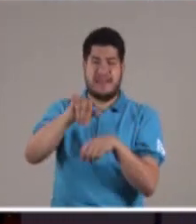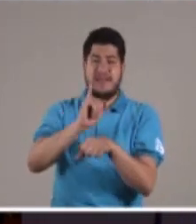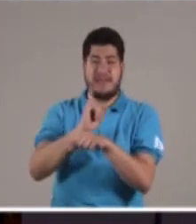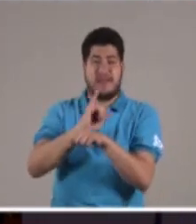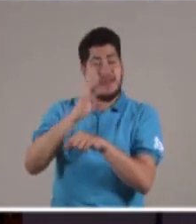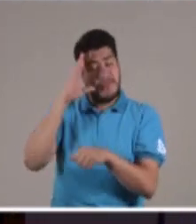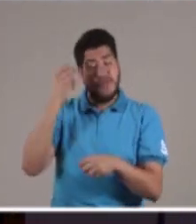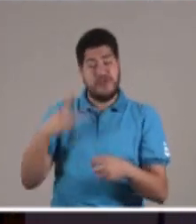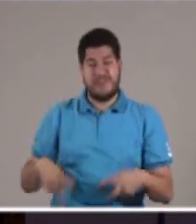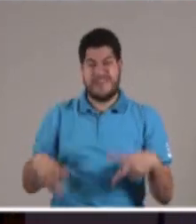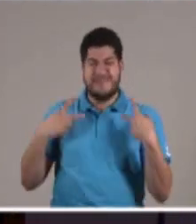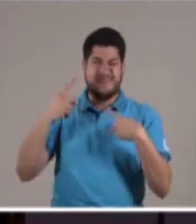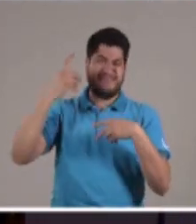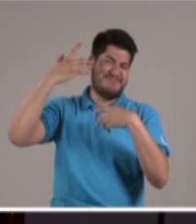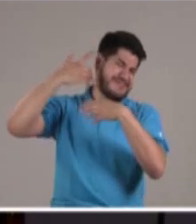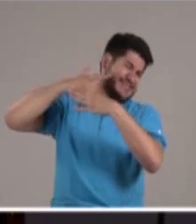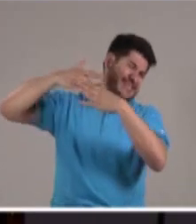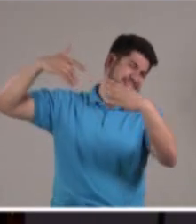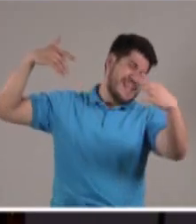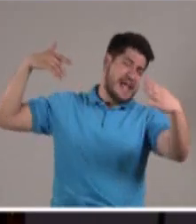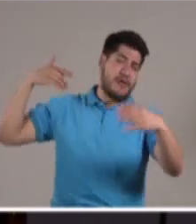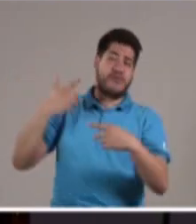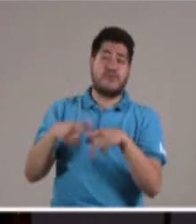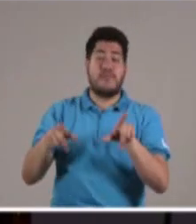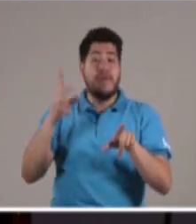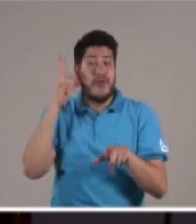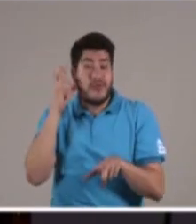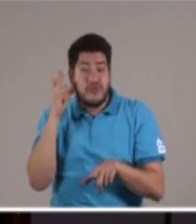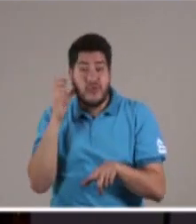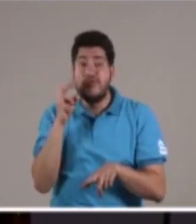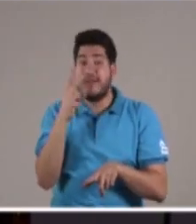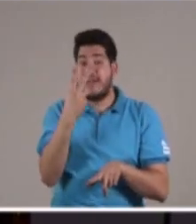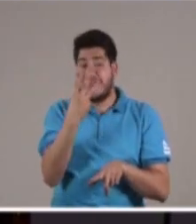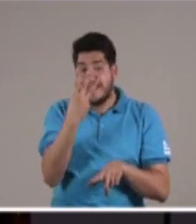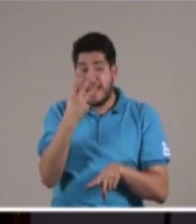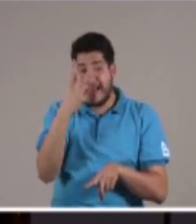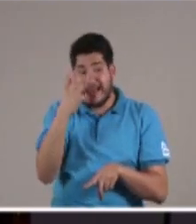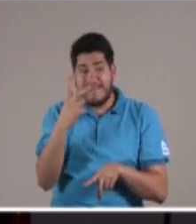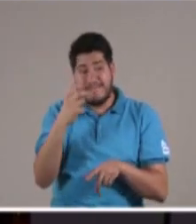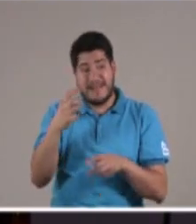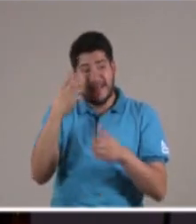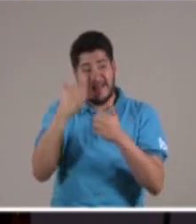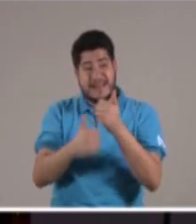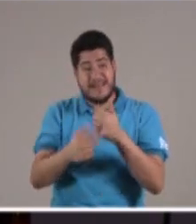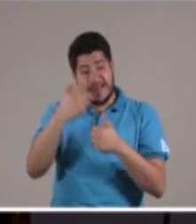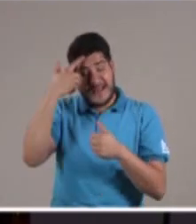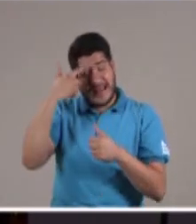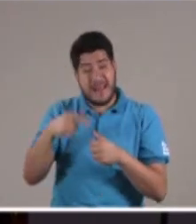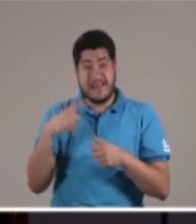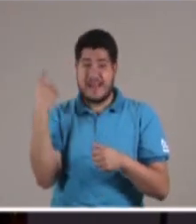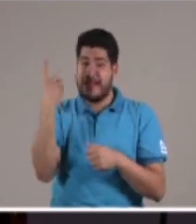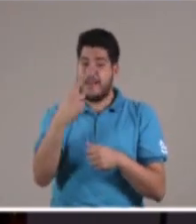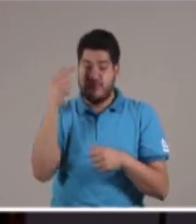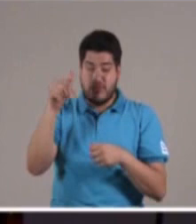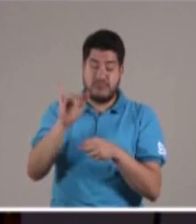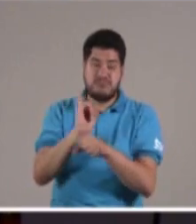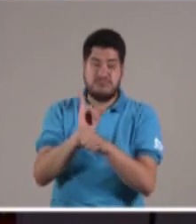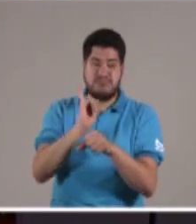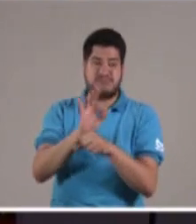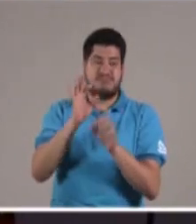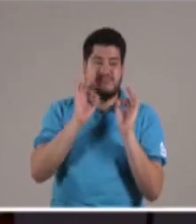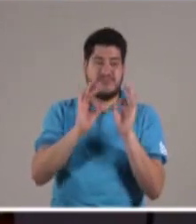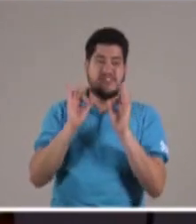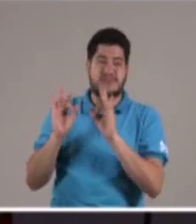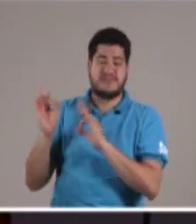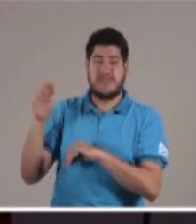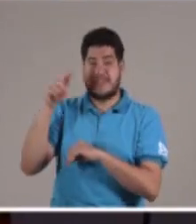en dónde hermano pero que tal vez hoy en tres veces al día todo lo que pasa aquí y lo